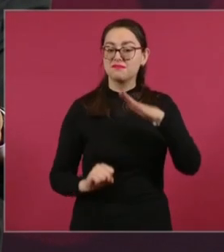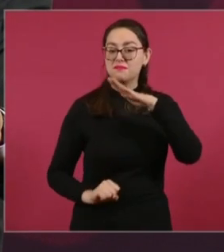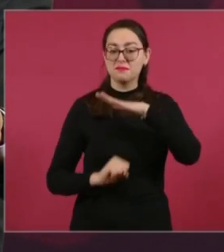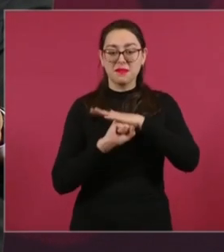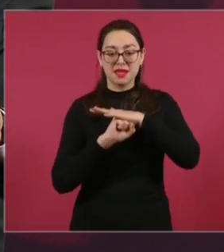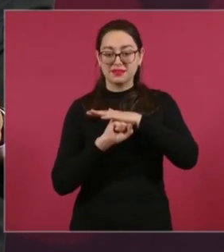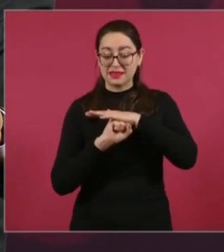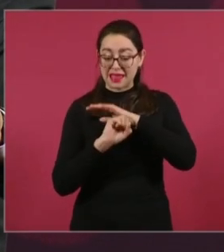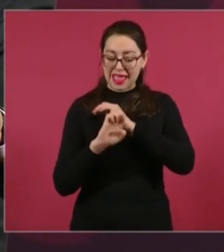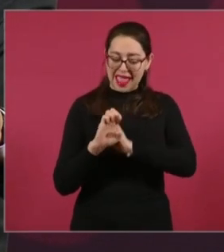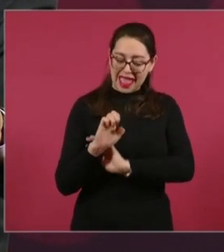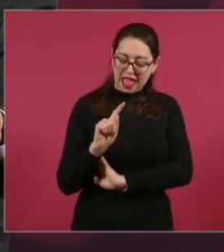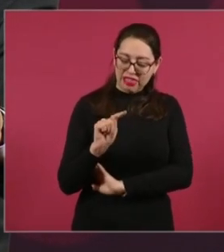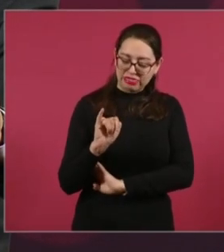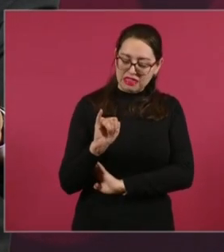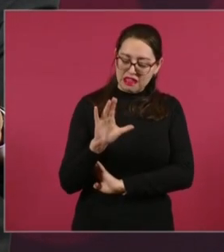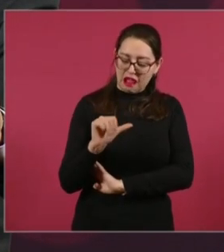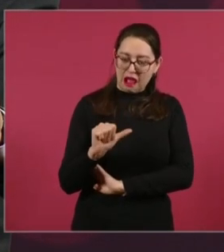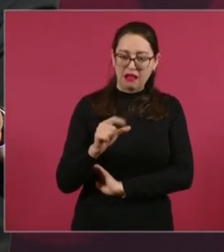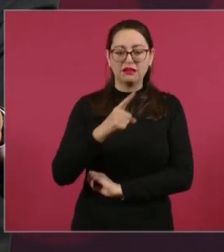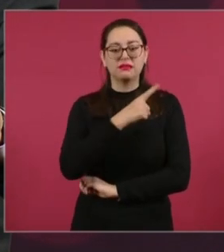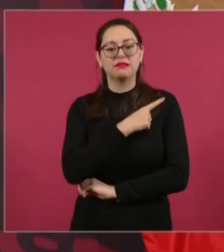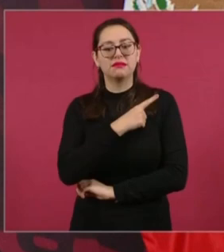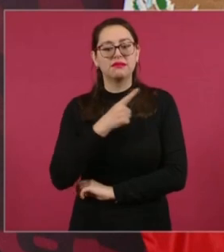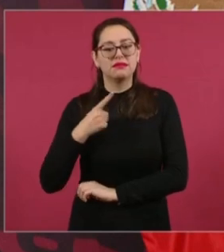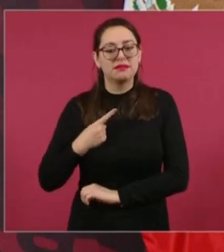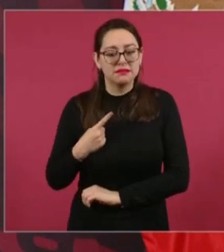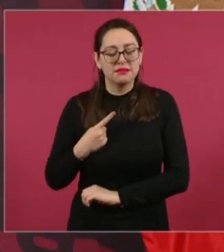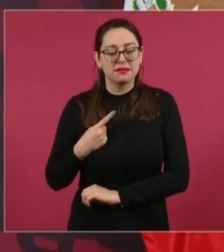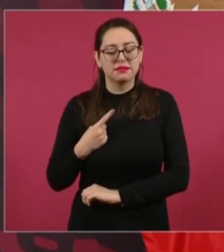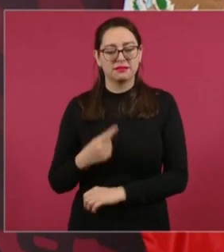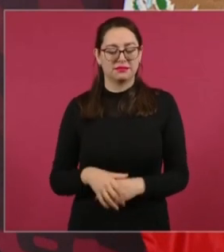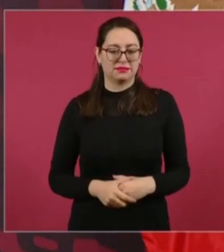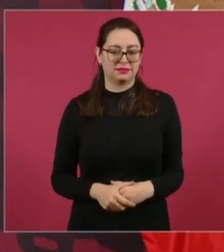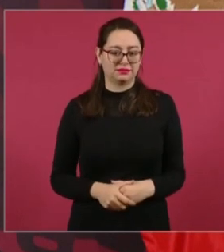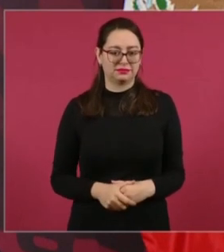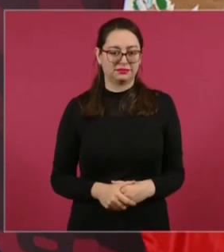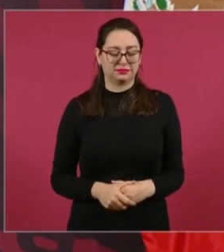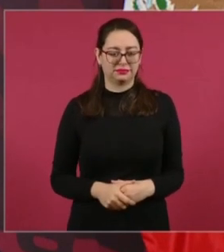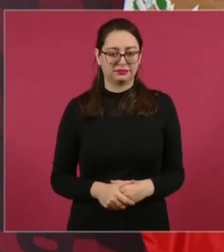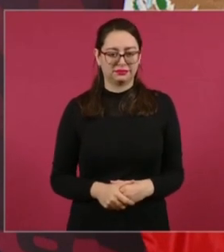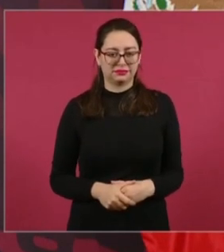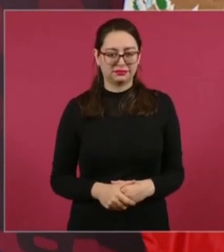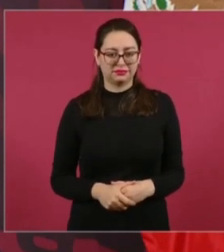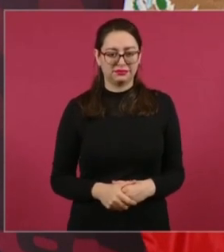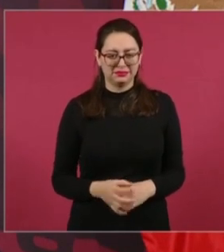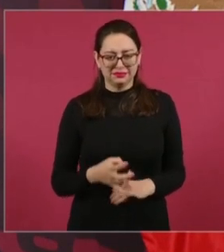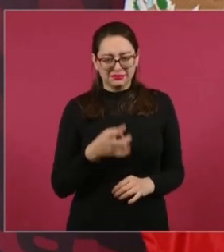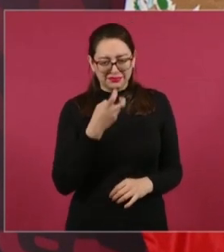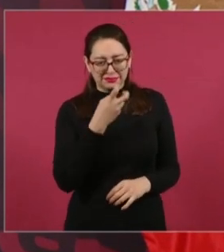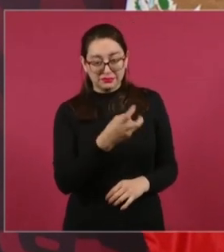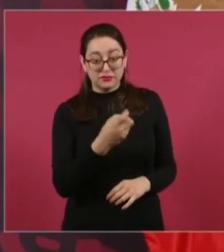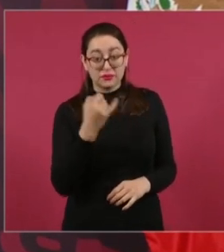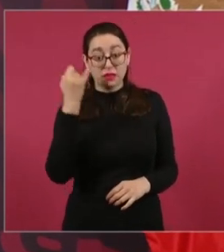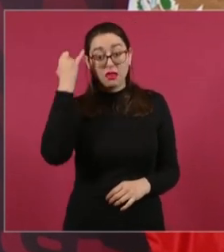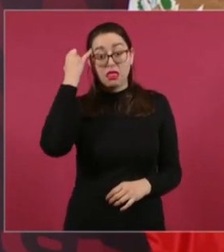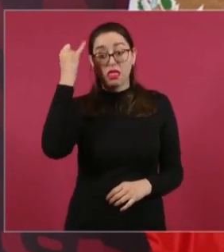porque esto es